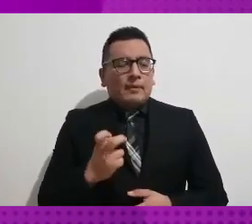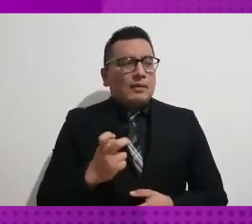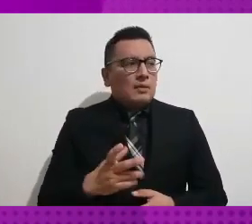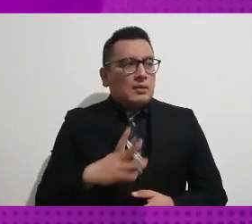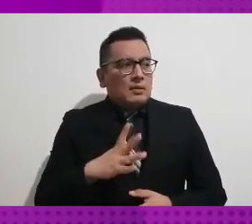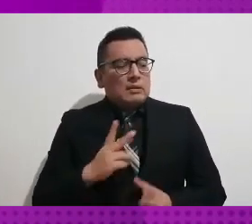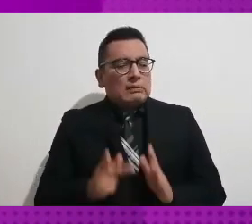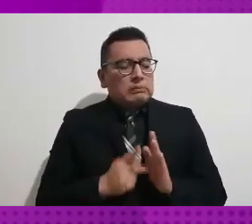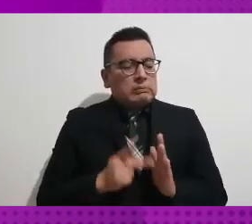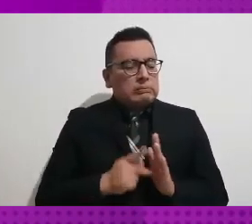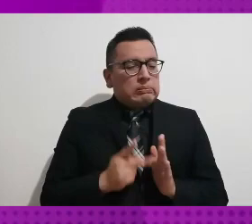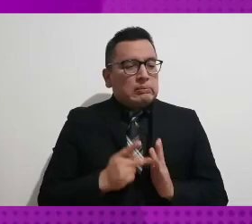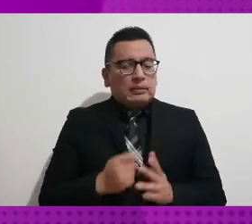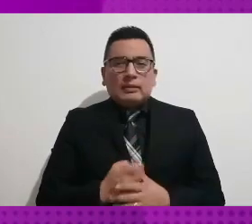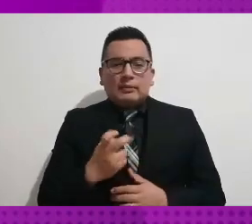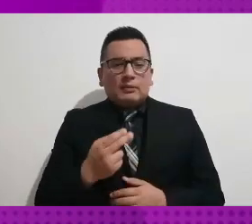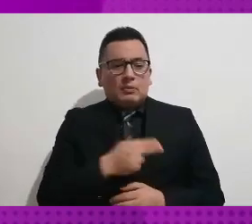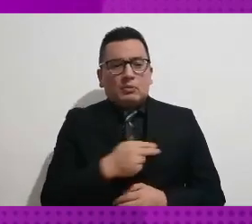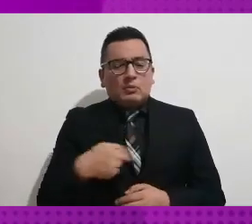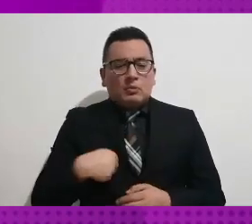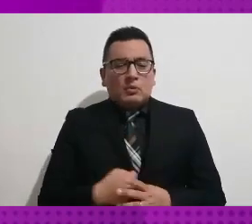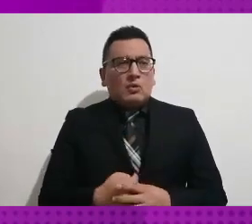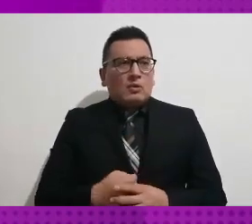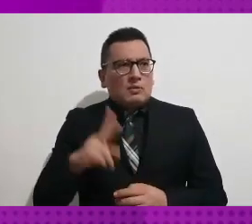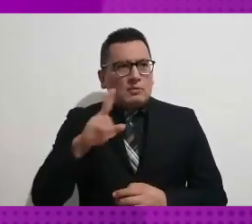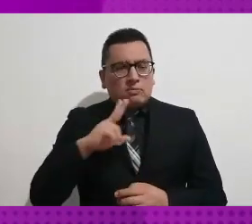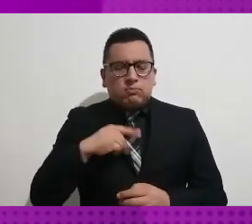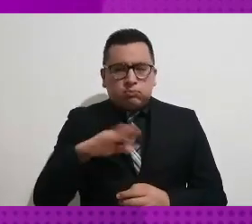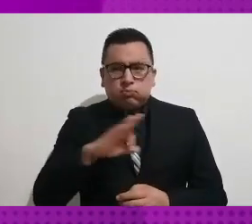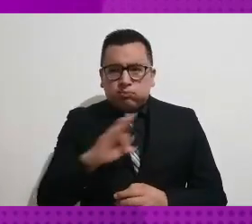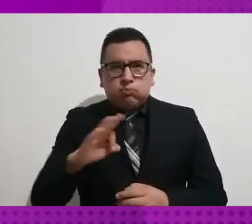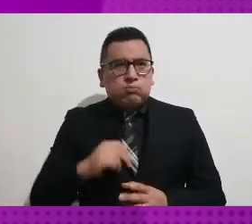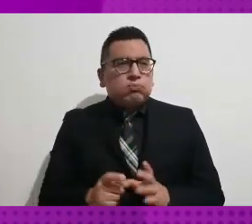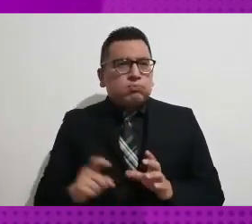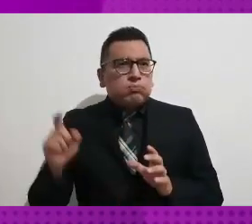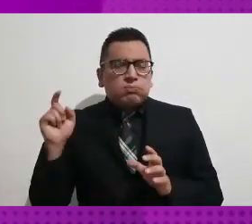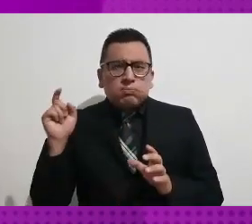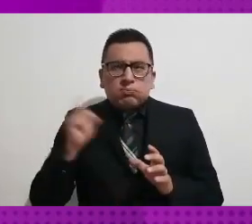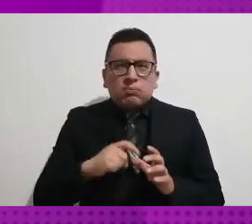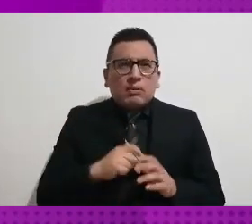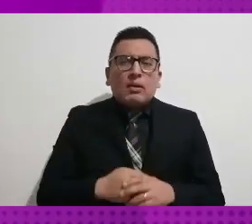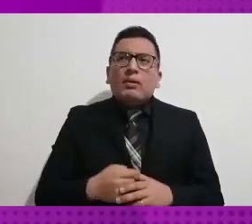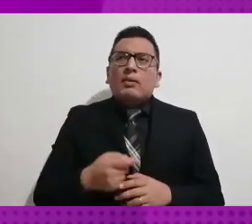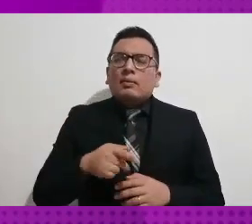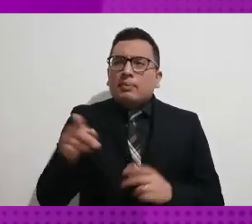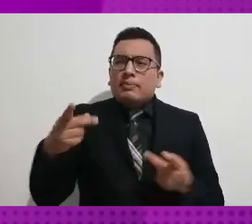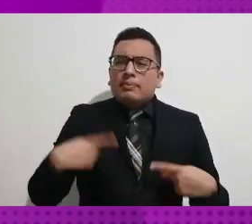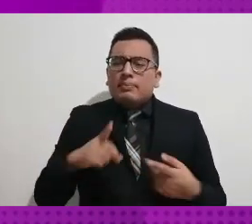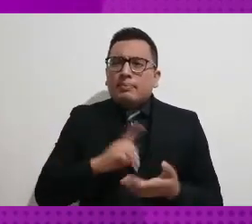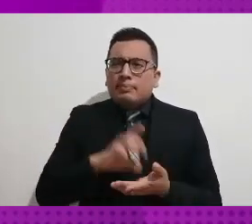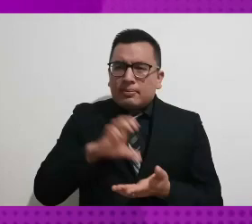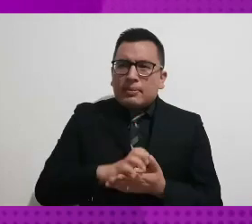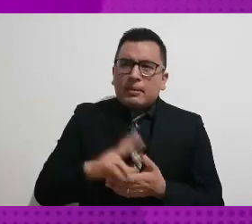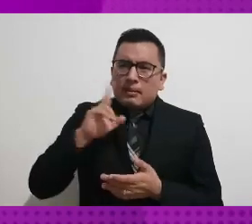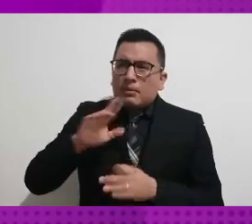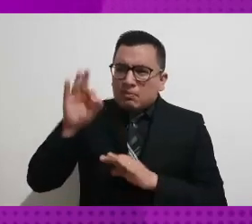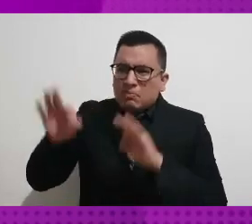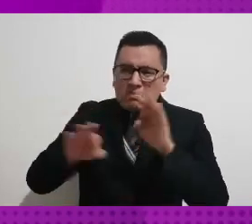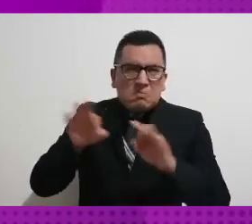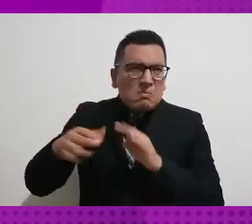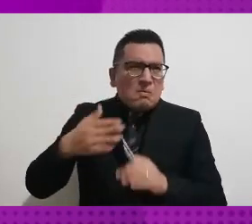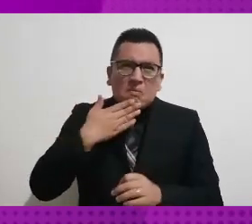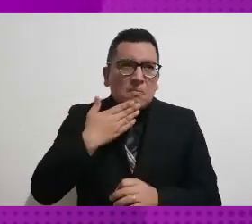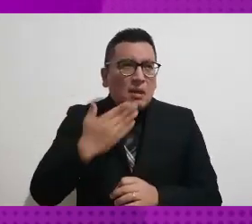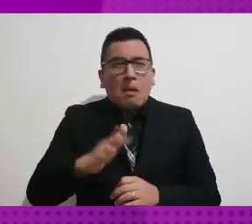repitiéndose. Entonces, aquí es asegurar que puedan entrar, que puedan tratarse dignamente, que se puedan atender